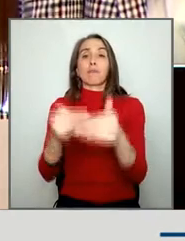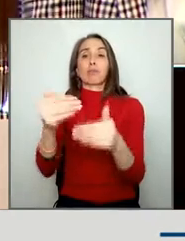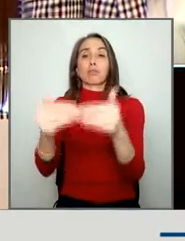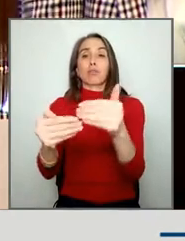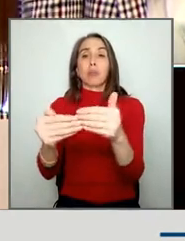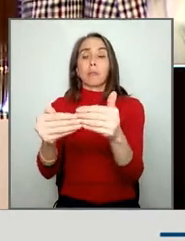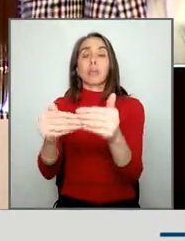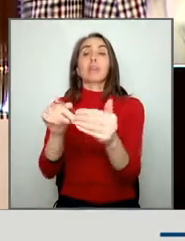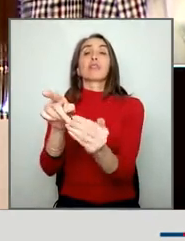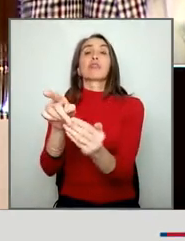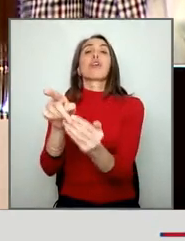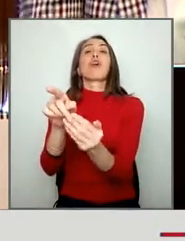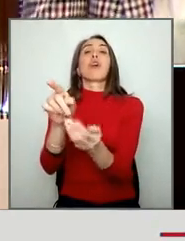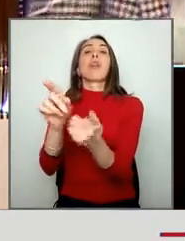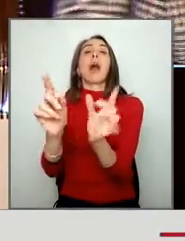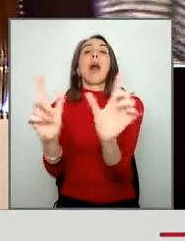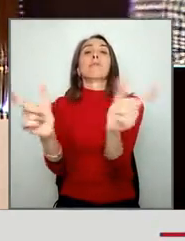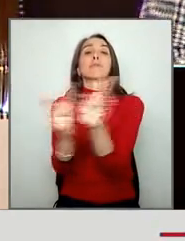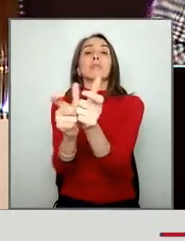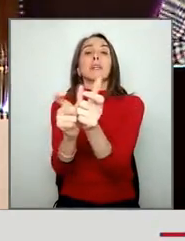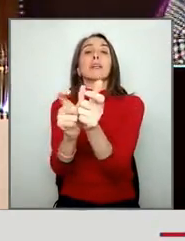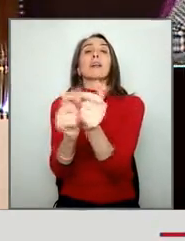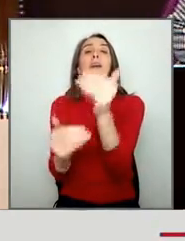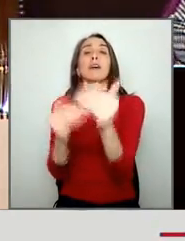constitucional en votación